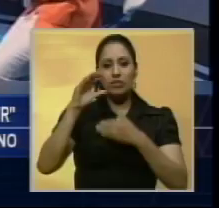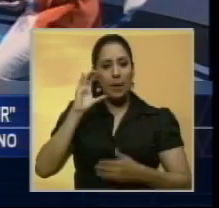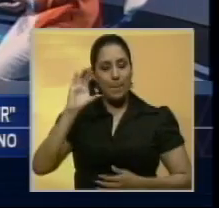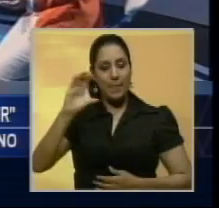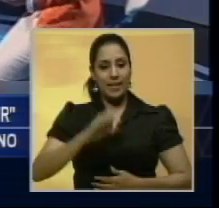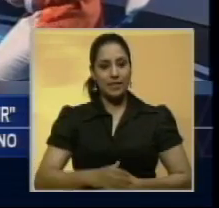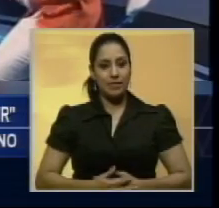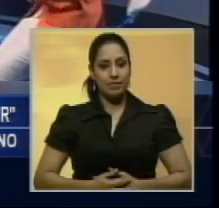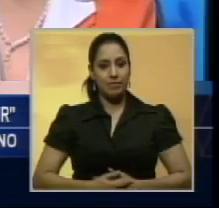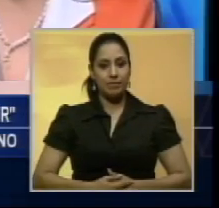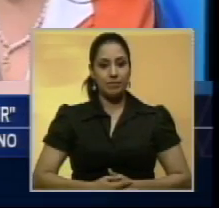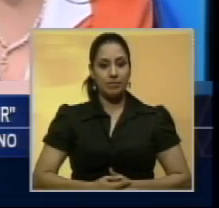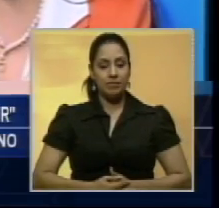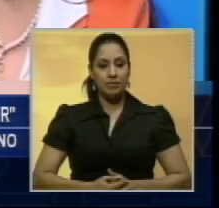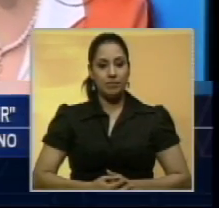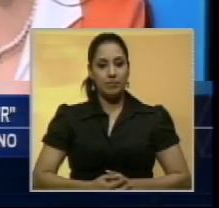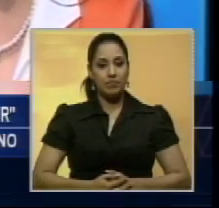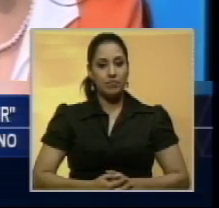país.